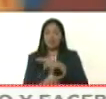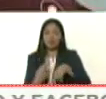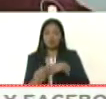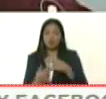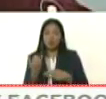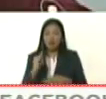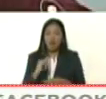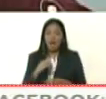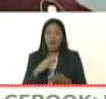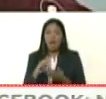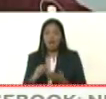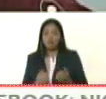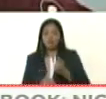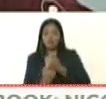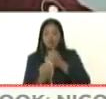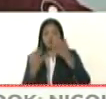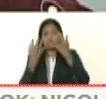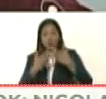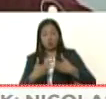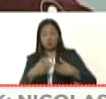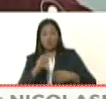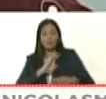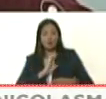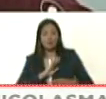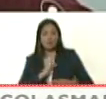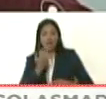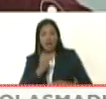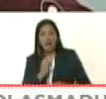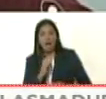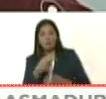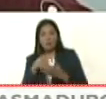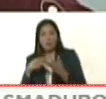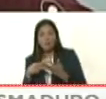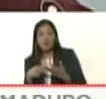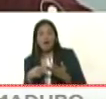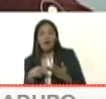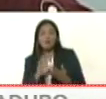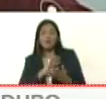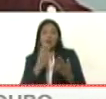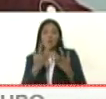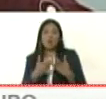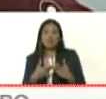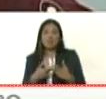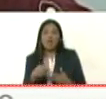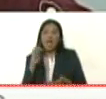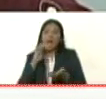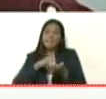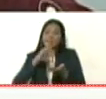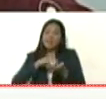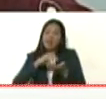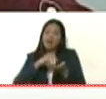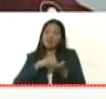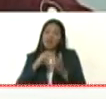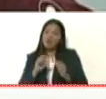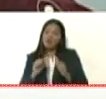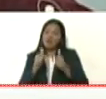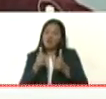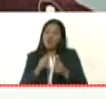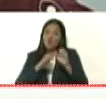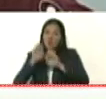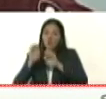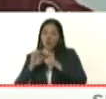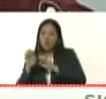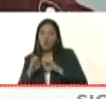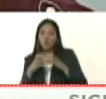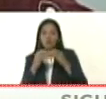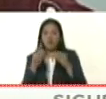la creación de la plataforma industrial, tenemos a la empresa Argelia Laya, presidente, en el estado Miranda, que ya inició pruebas para todo lo